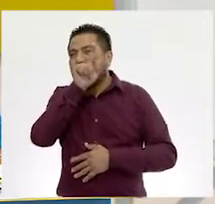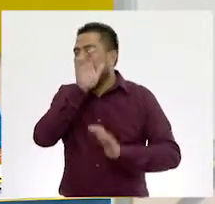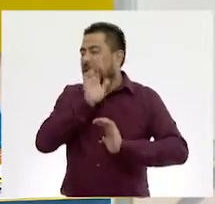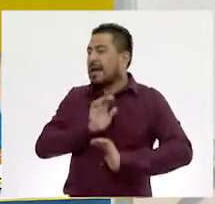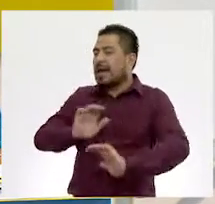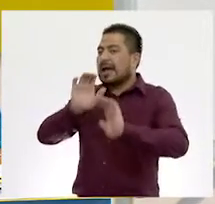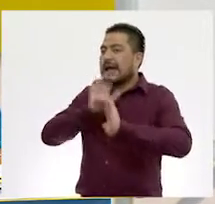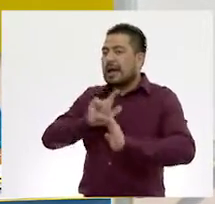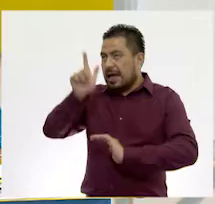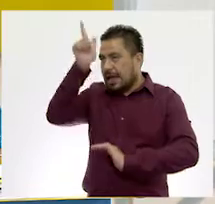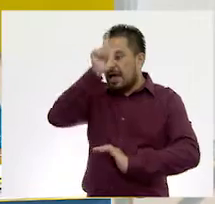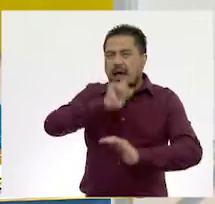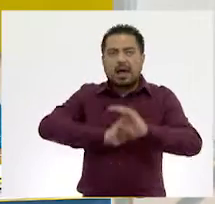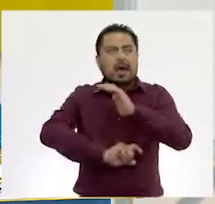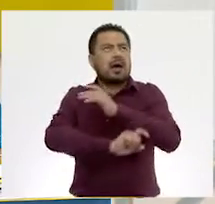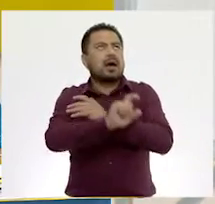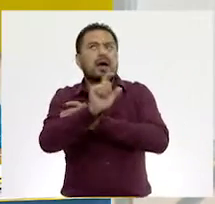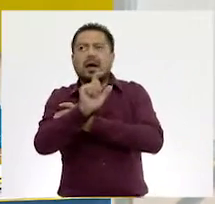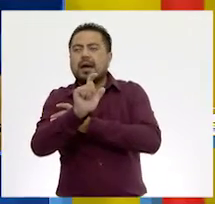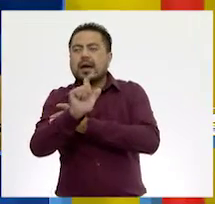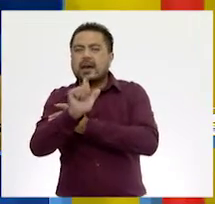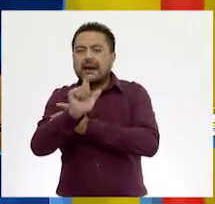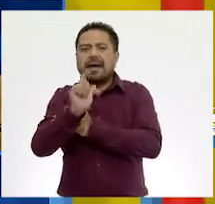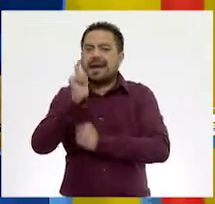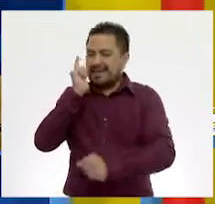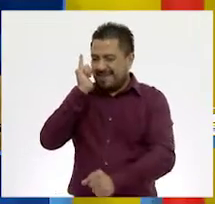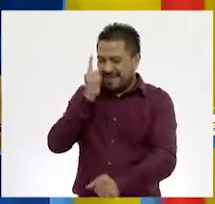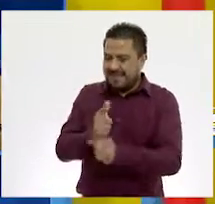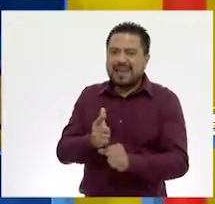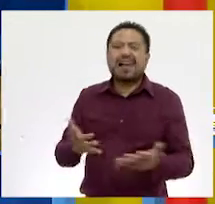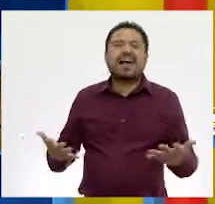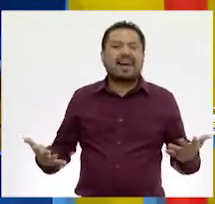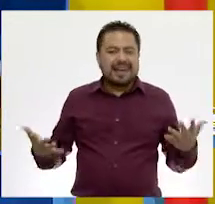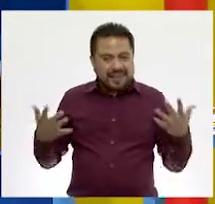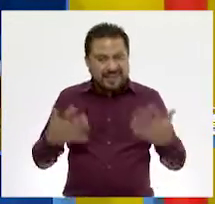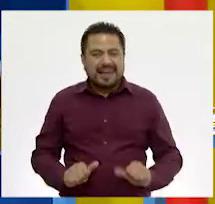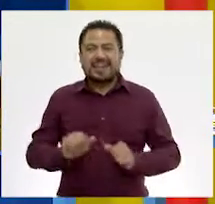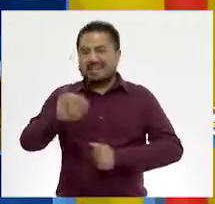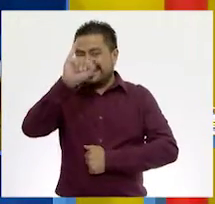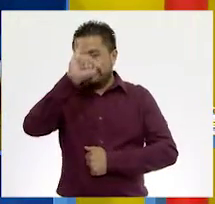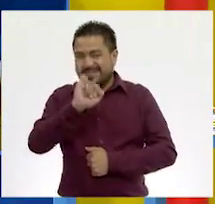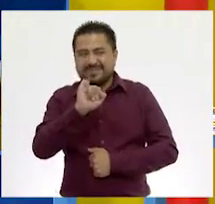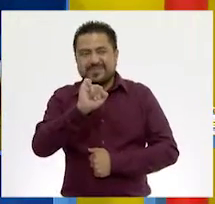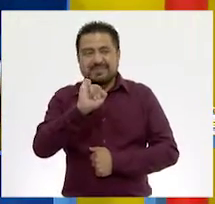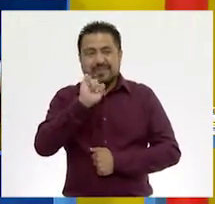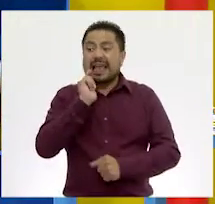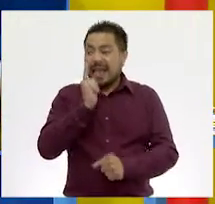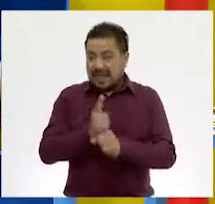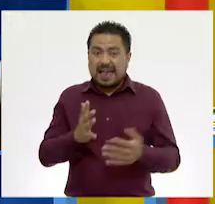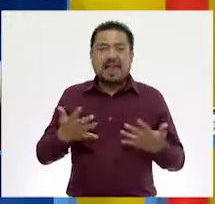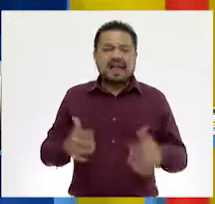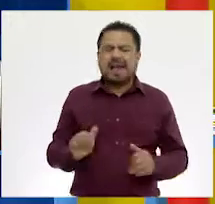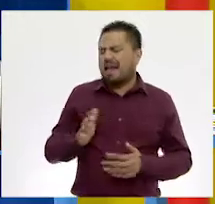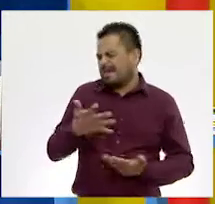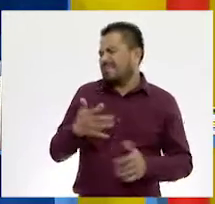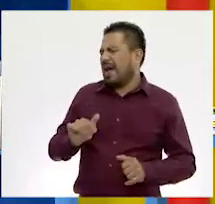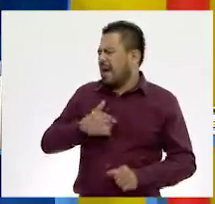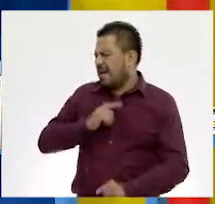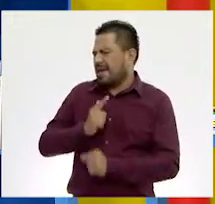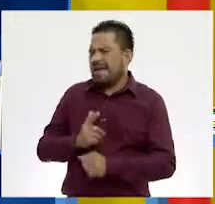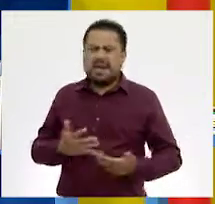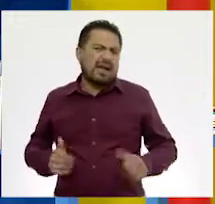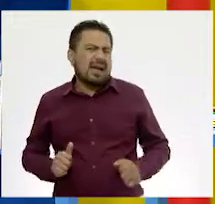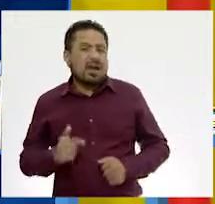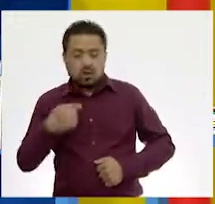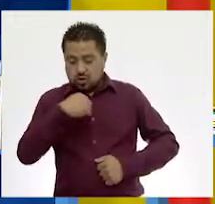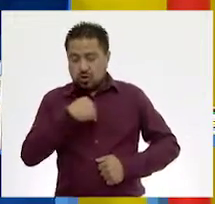se eleva. Ya las encontramos, ¿verdad? Sí, ¿ya las encontraste? Excelente. Ya, pero es